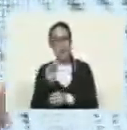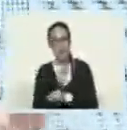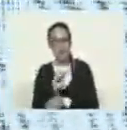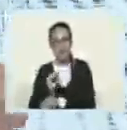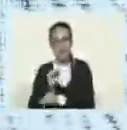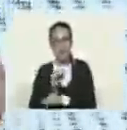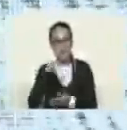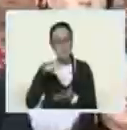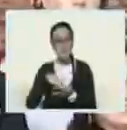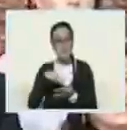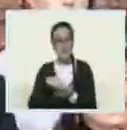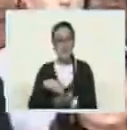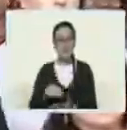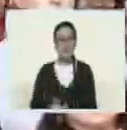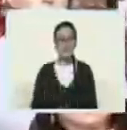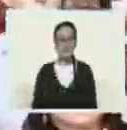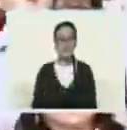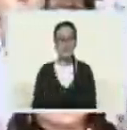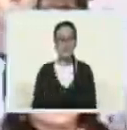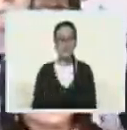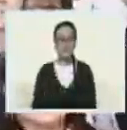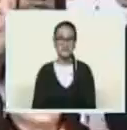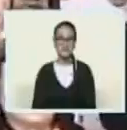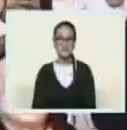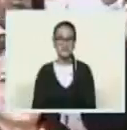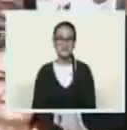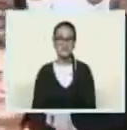Protector de Miranda.